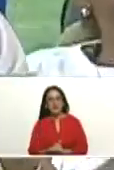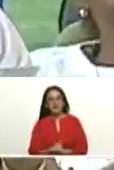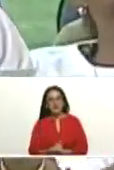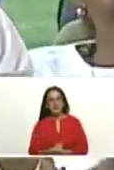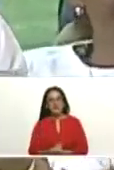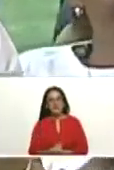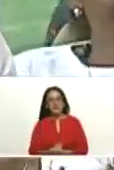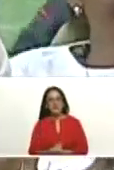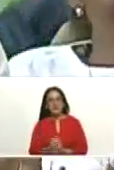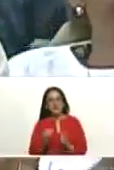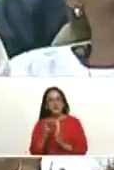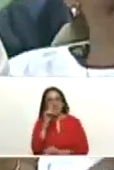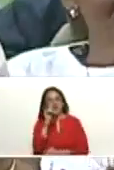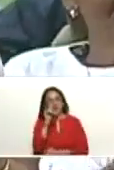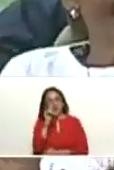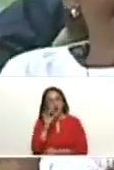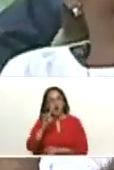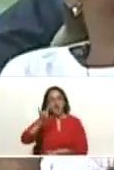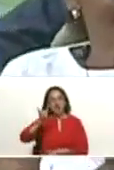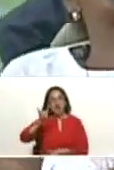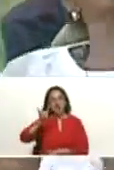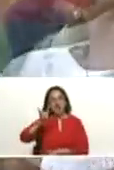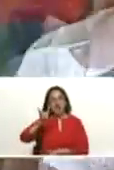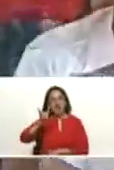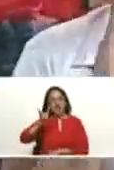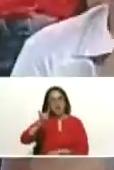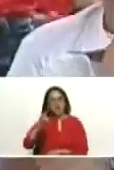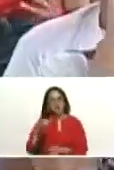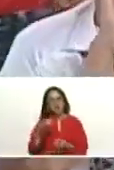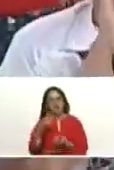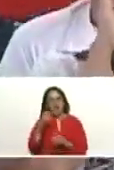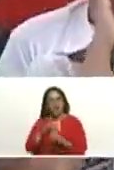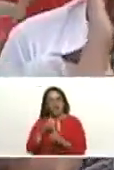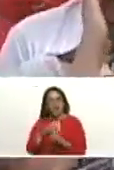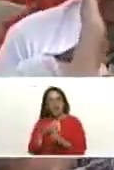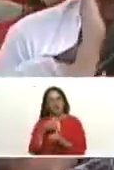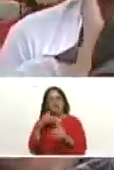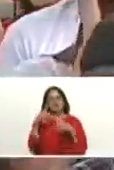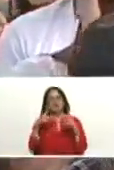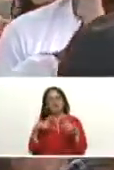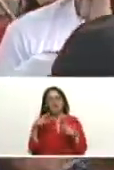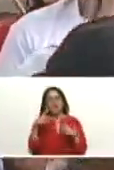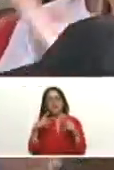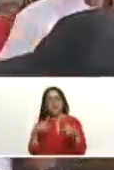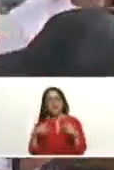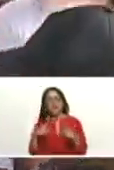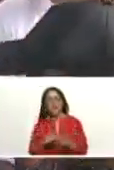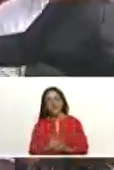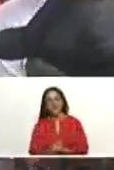para que monten sus videos en Instagram, para dar la batalla en TikTok.